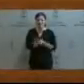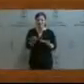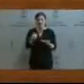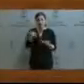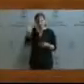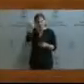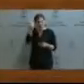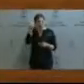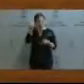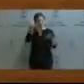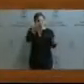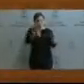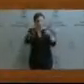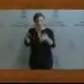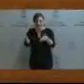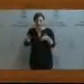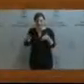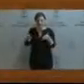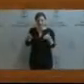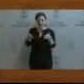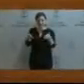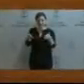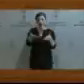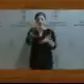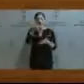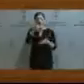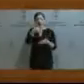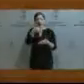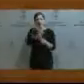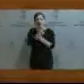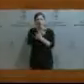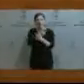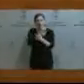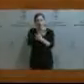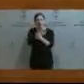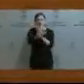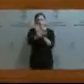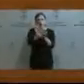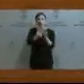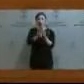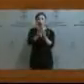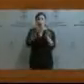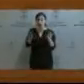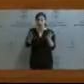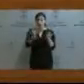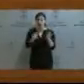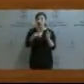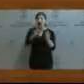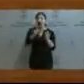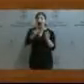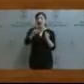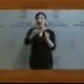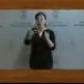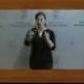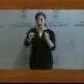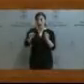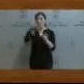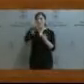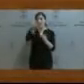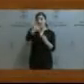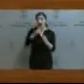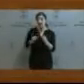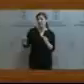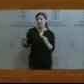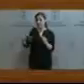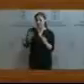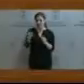Supongo que conocen ustedes un conejo que sale en el libro Alicia en el País de las Maravillas y que va